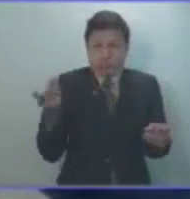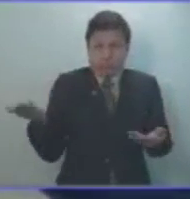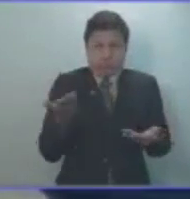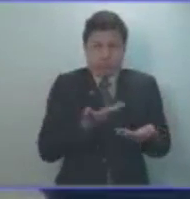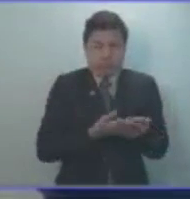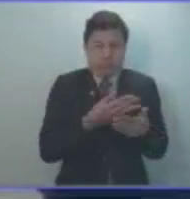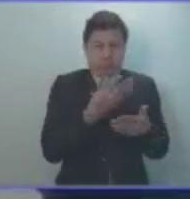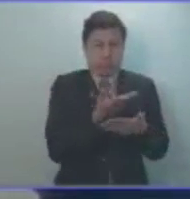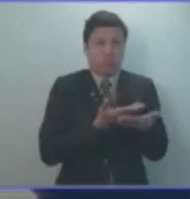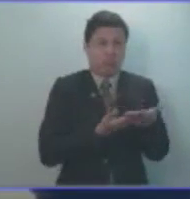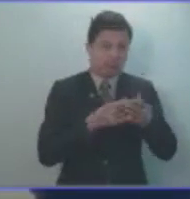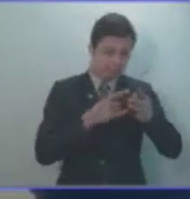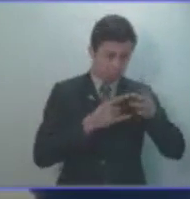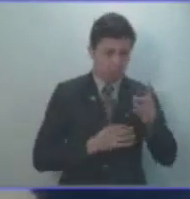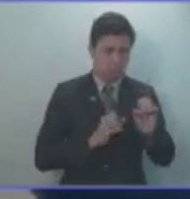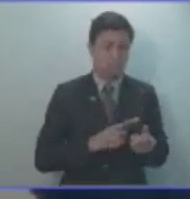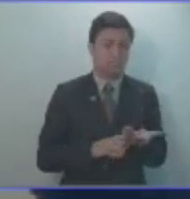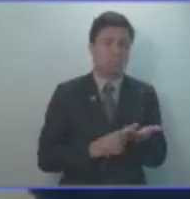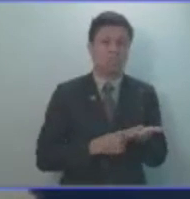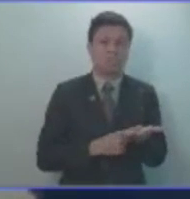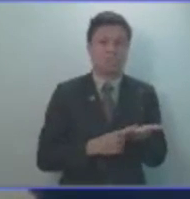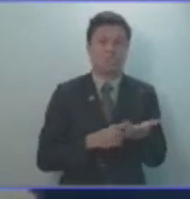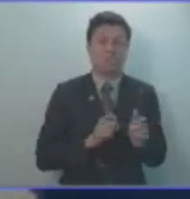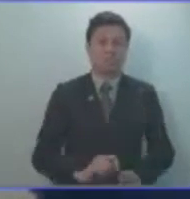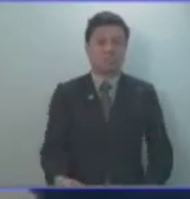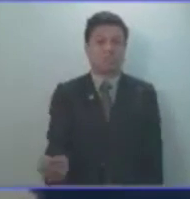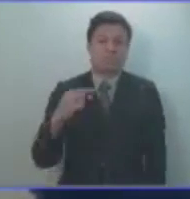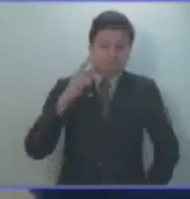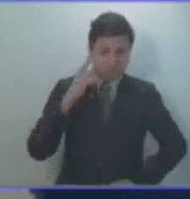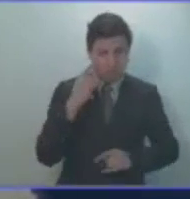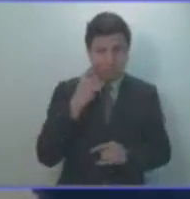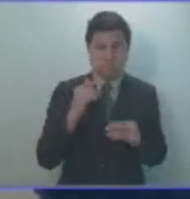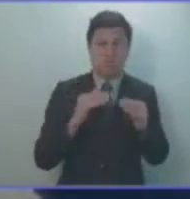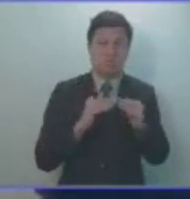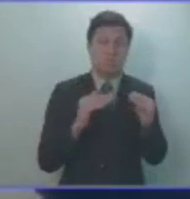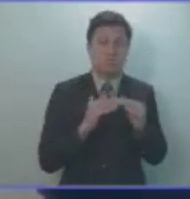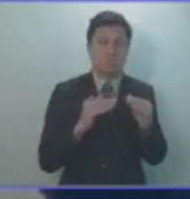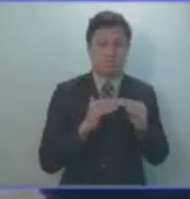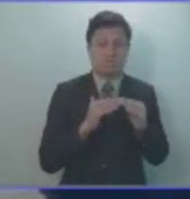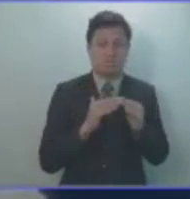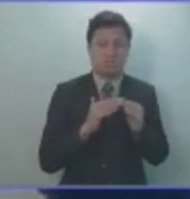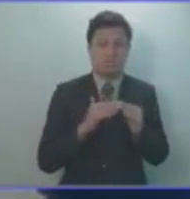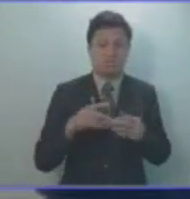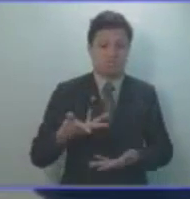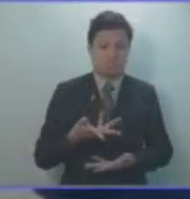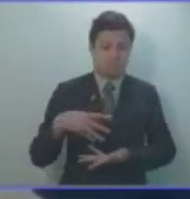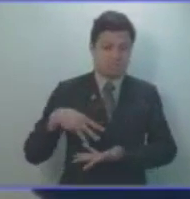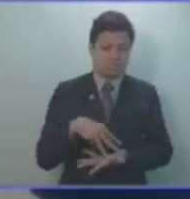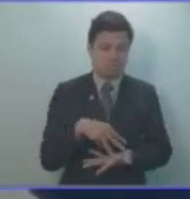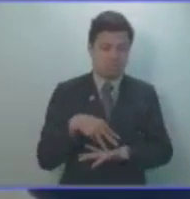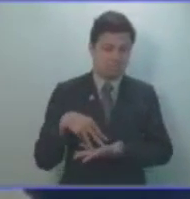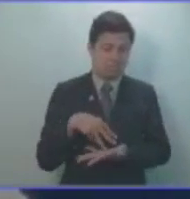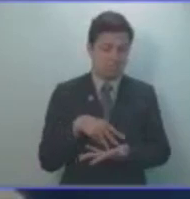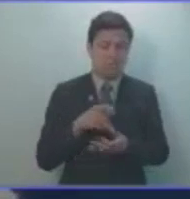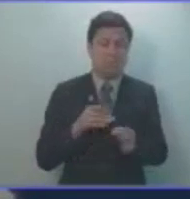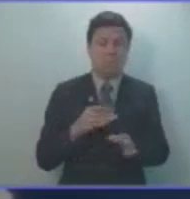este presupuesto teniendo en cuenta esas aspiraciones de nuestra población, de tal manera de que